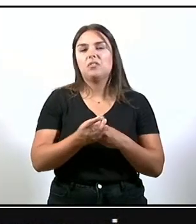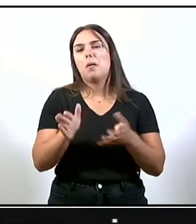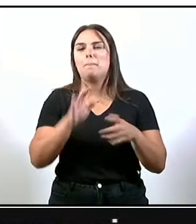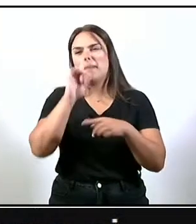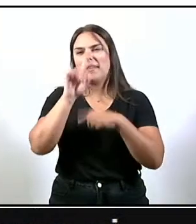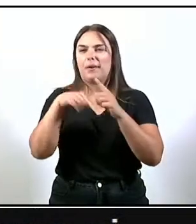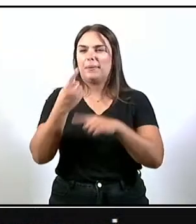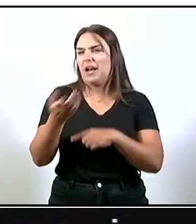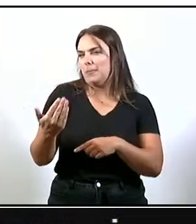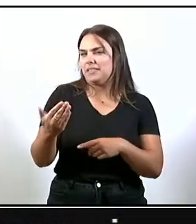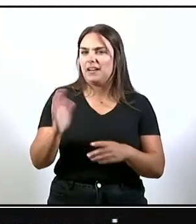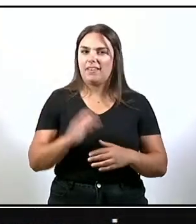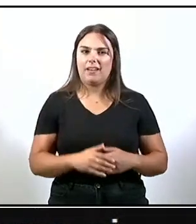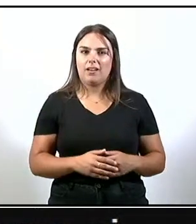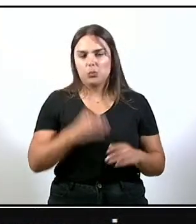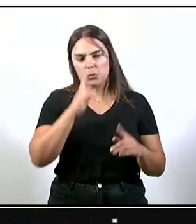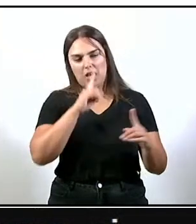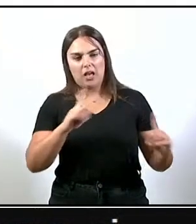no pasa nada.